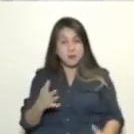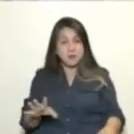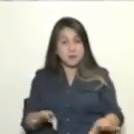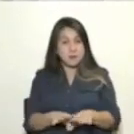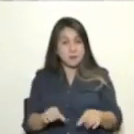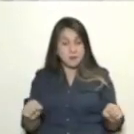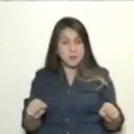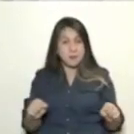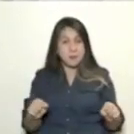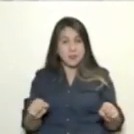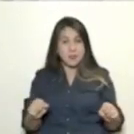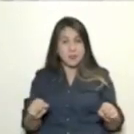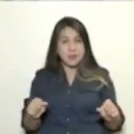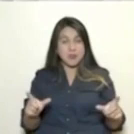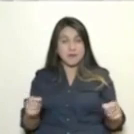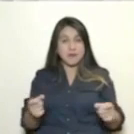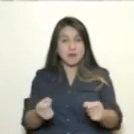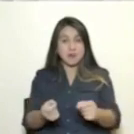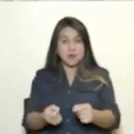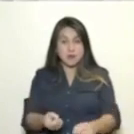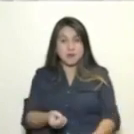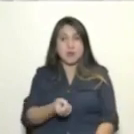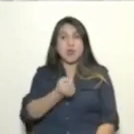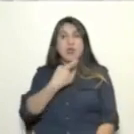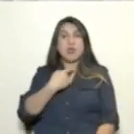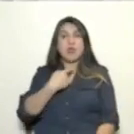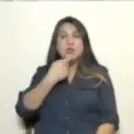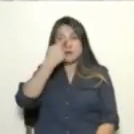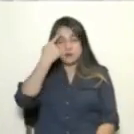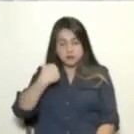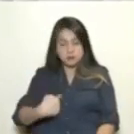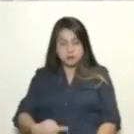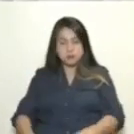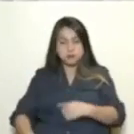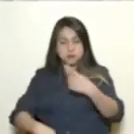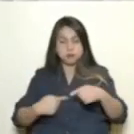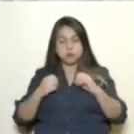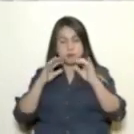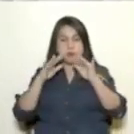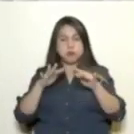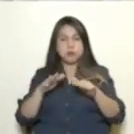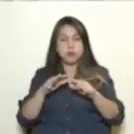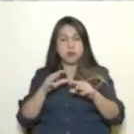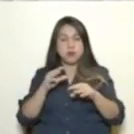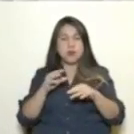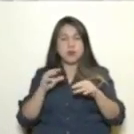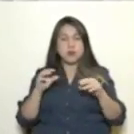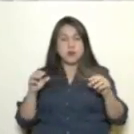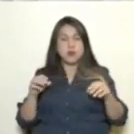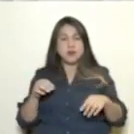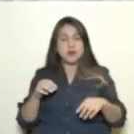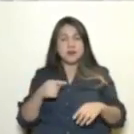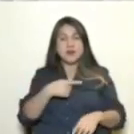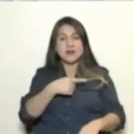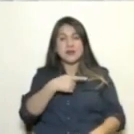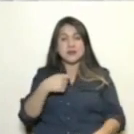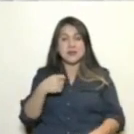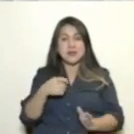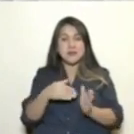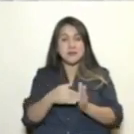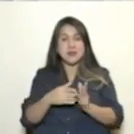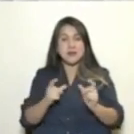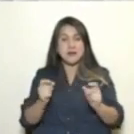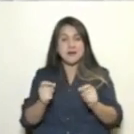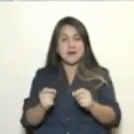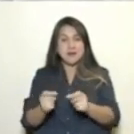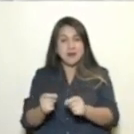se le introduce en su cuerpo, tiene una capacidad de reproducción, uh-huh. ese virus, de 100.000